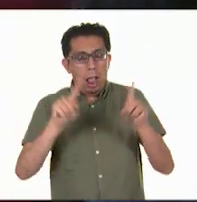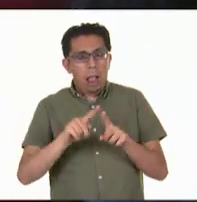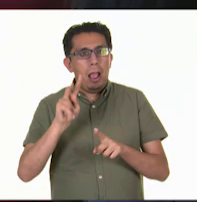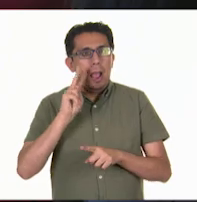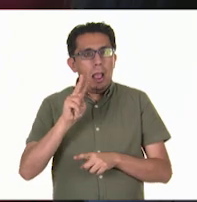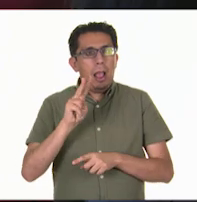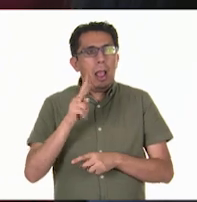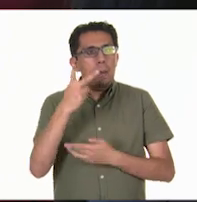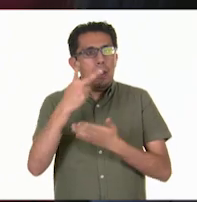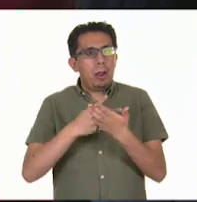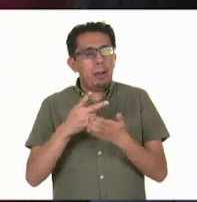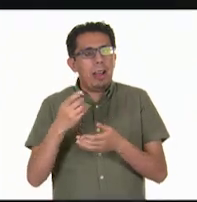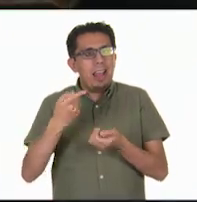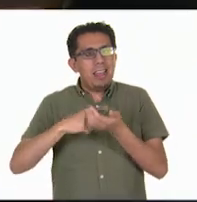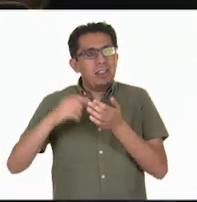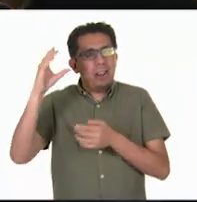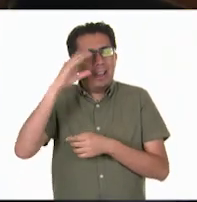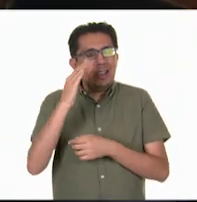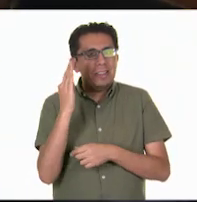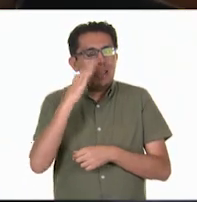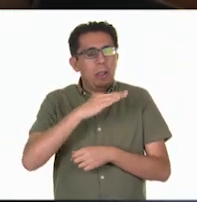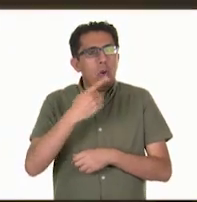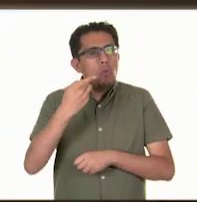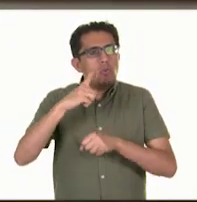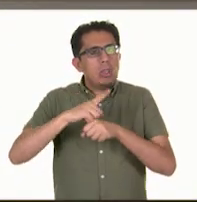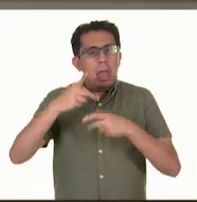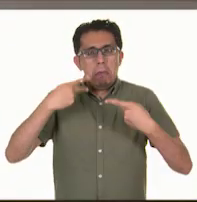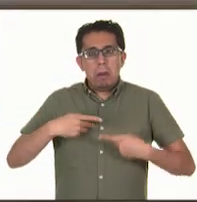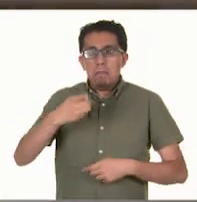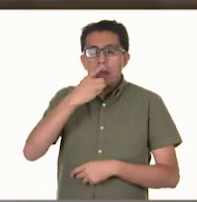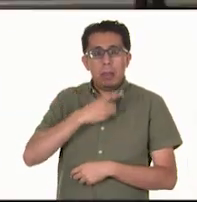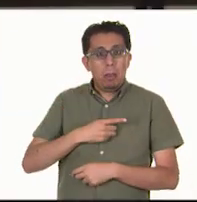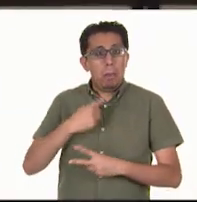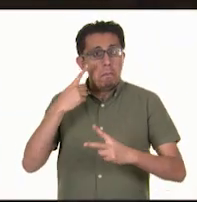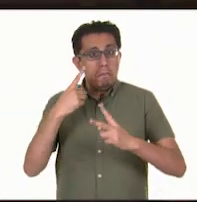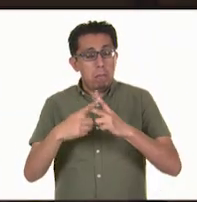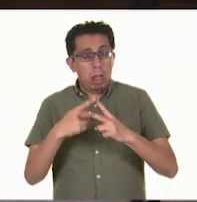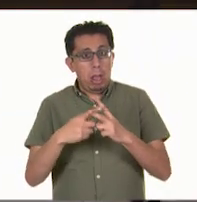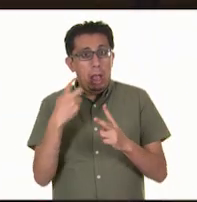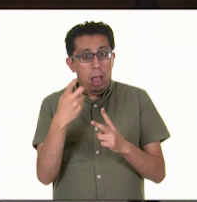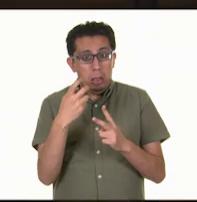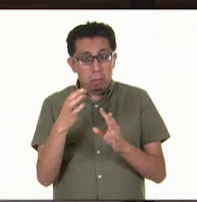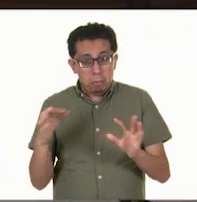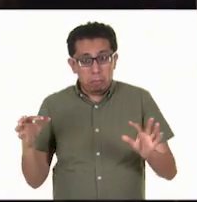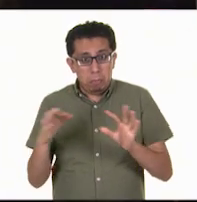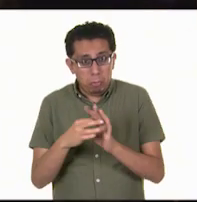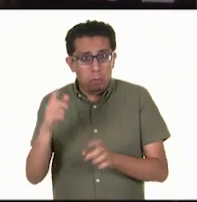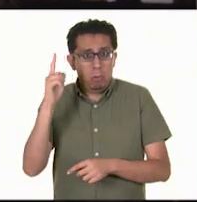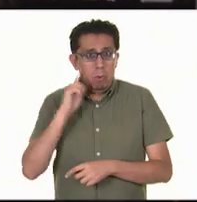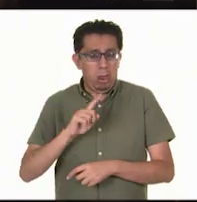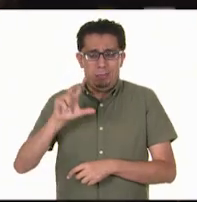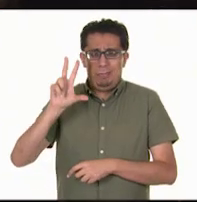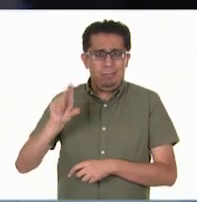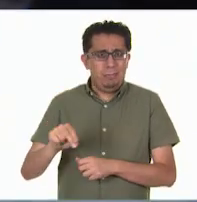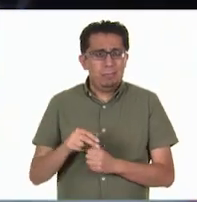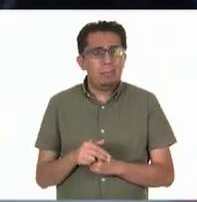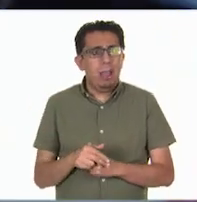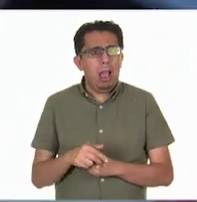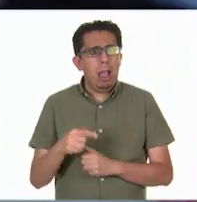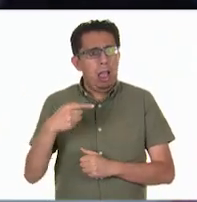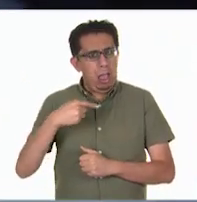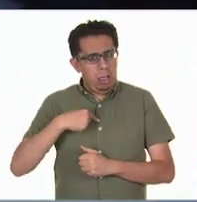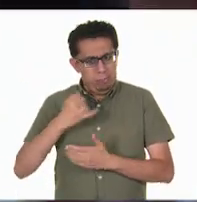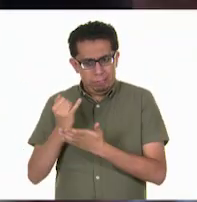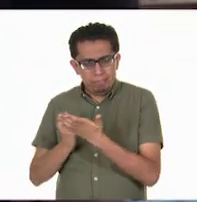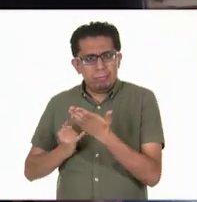de ciencia ficción. Un día alguien me dijo, las matemáticas no son para mujeres. Así que